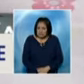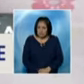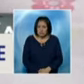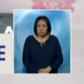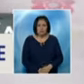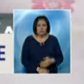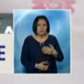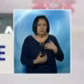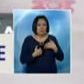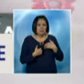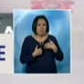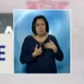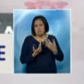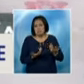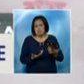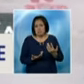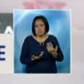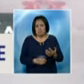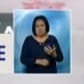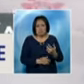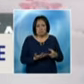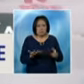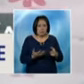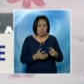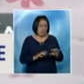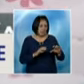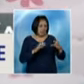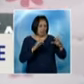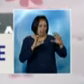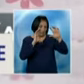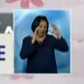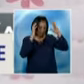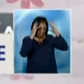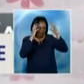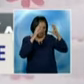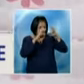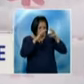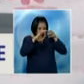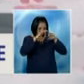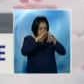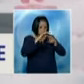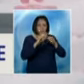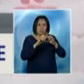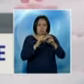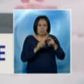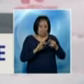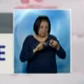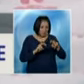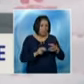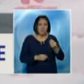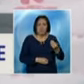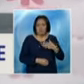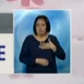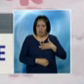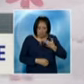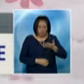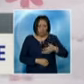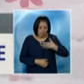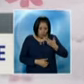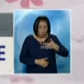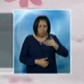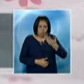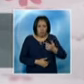Fueron a sacarme en neurología sobre mi cabeza porque vomitaba,